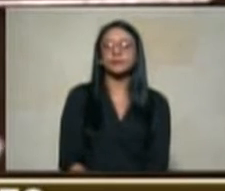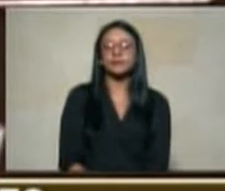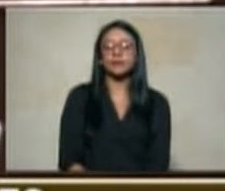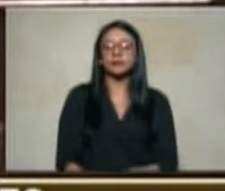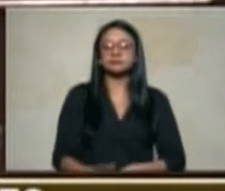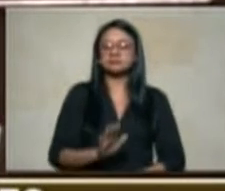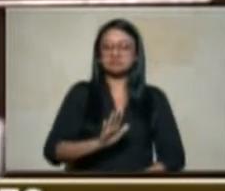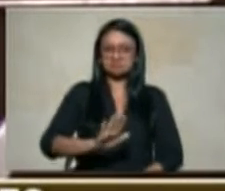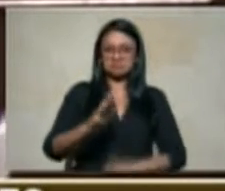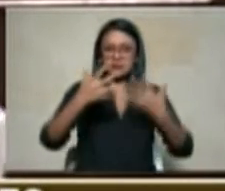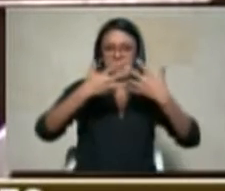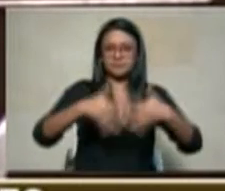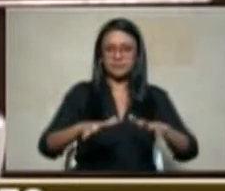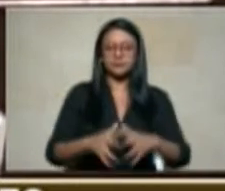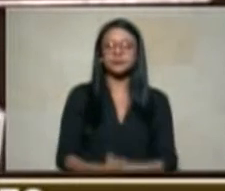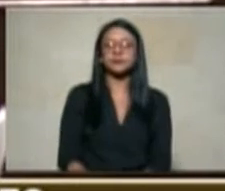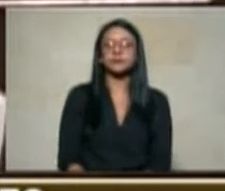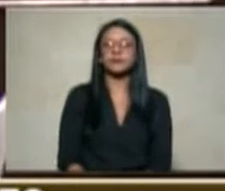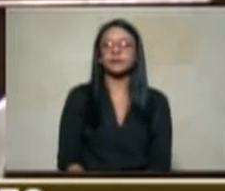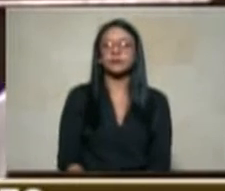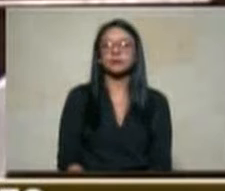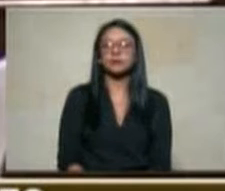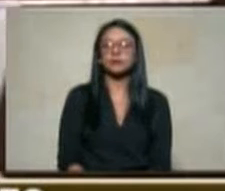Para finalizar,